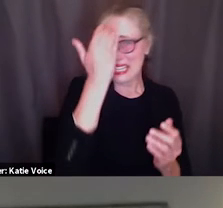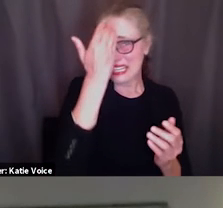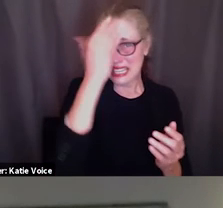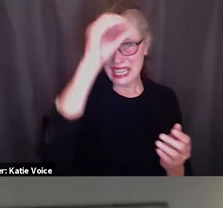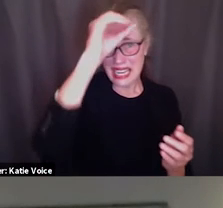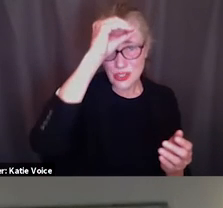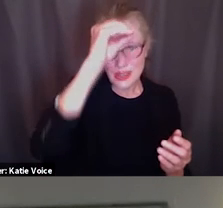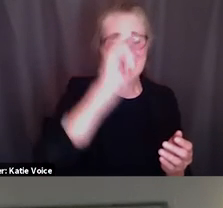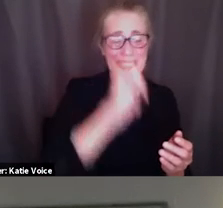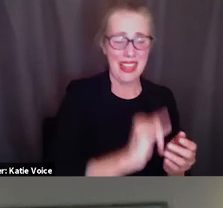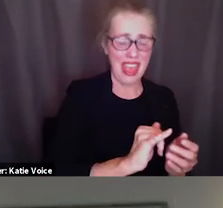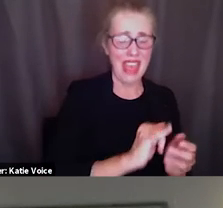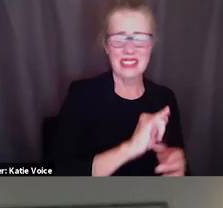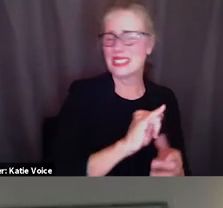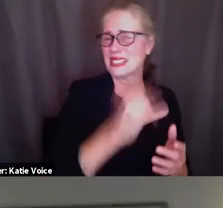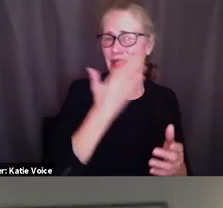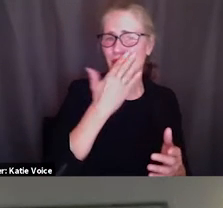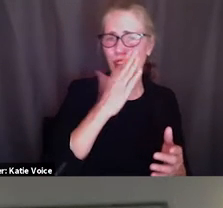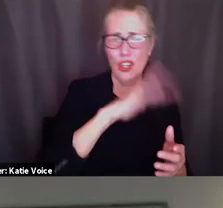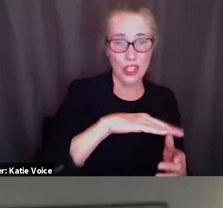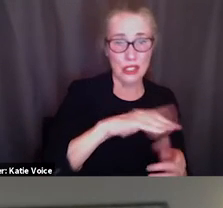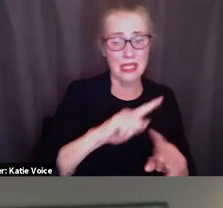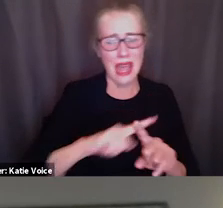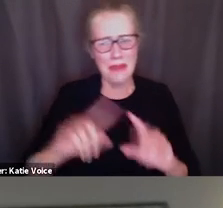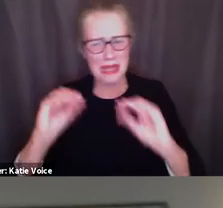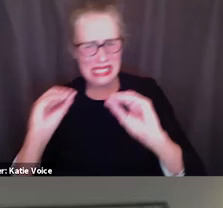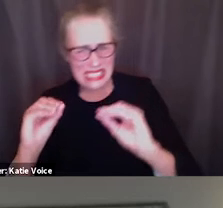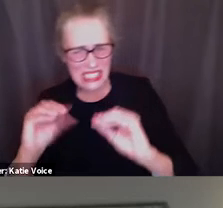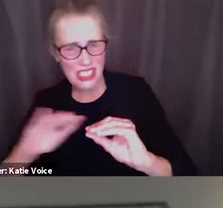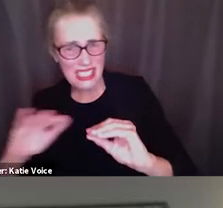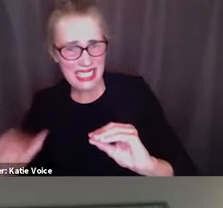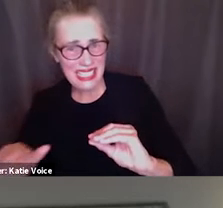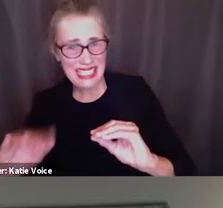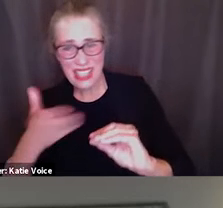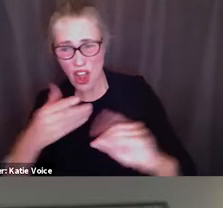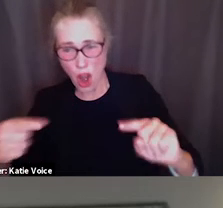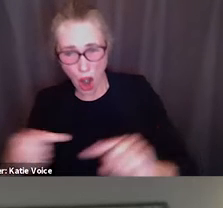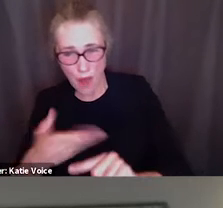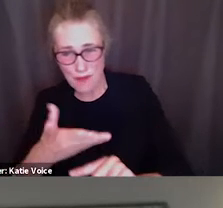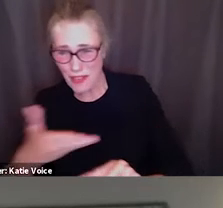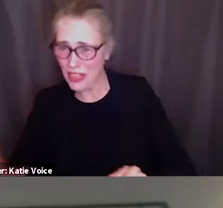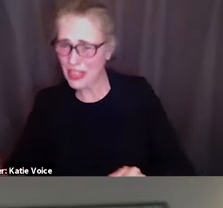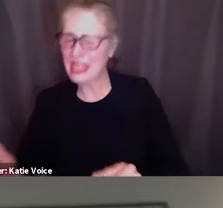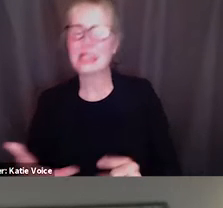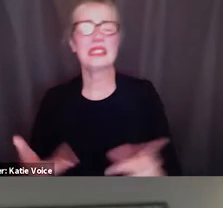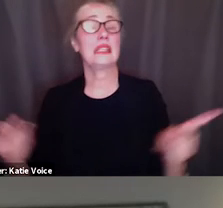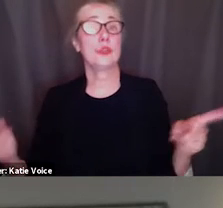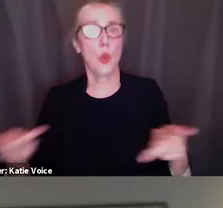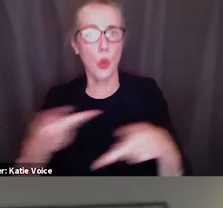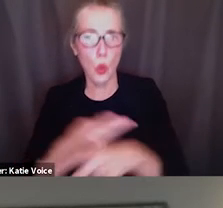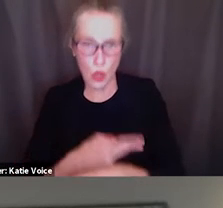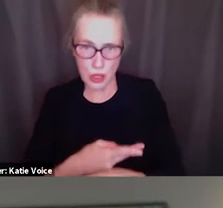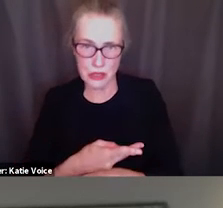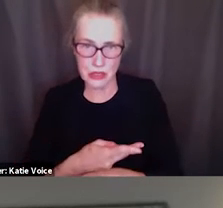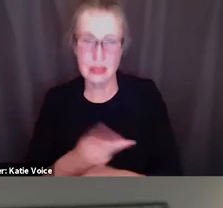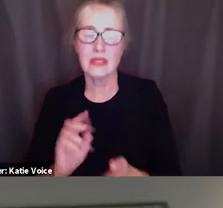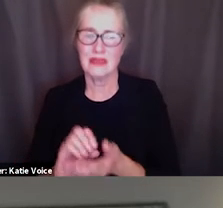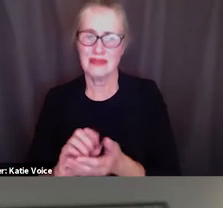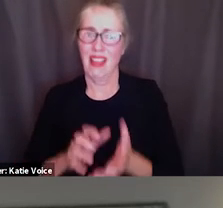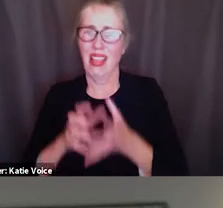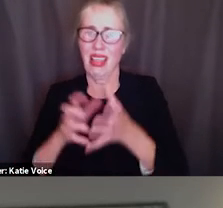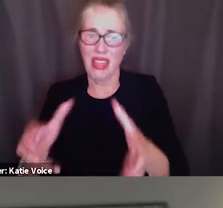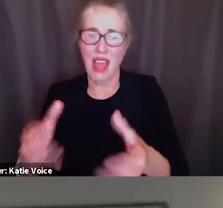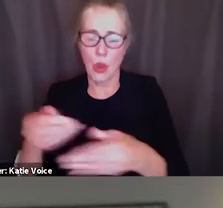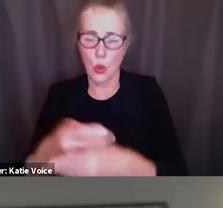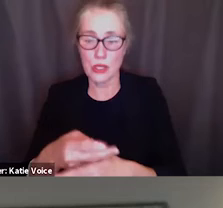está mal, pero enseñándole eso a los niños es terrible y es mucho peor. Cuando ustedes voten,